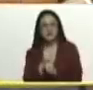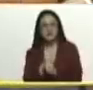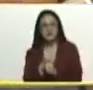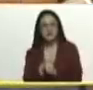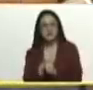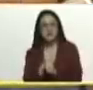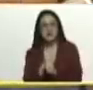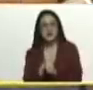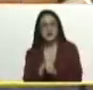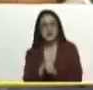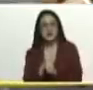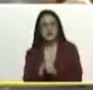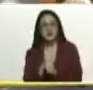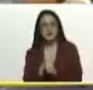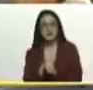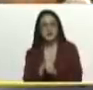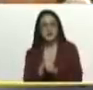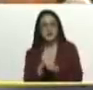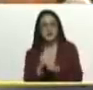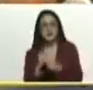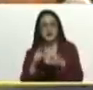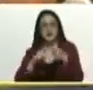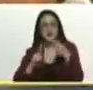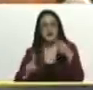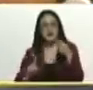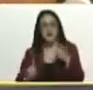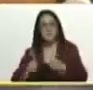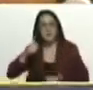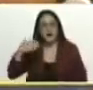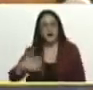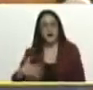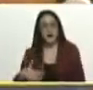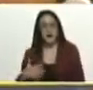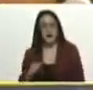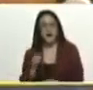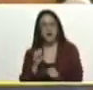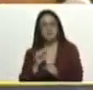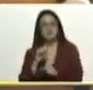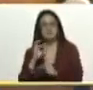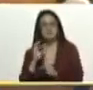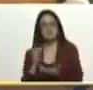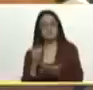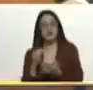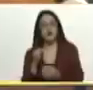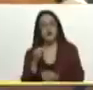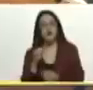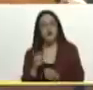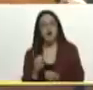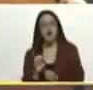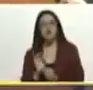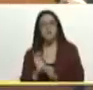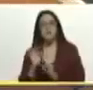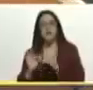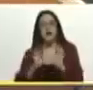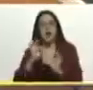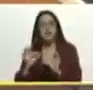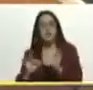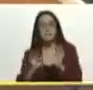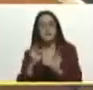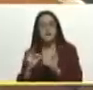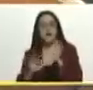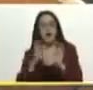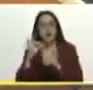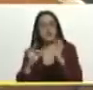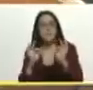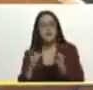con termoeléctricas, una energía mucho más cara que contamina mucho más. Si podemos importar energía,